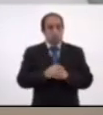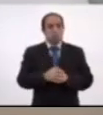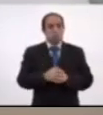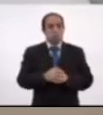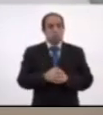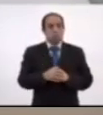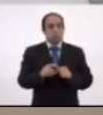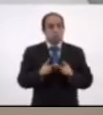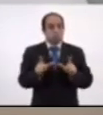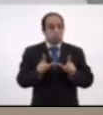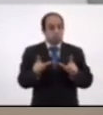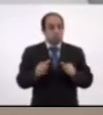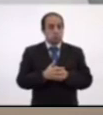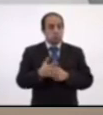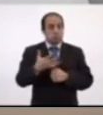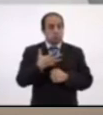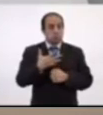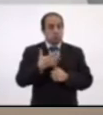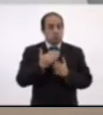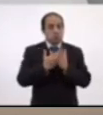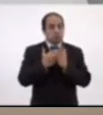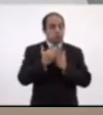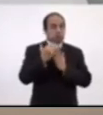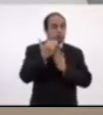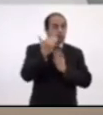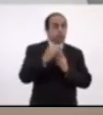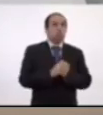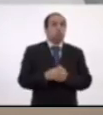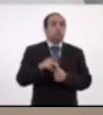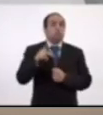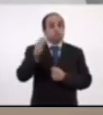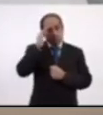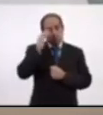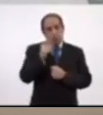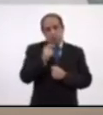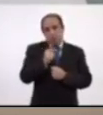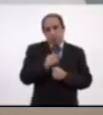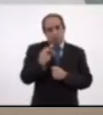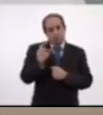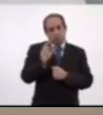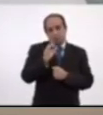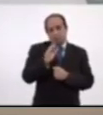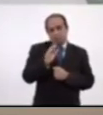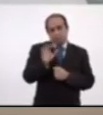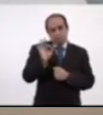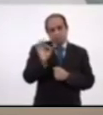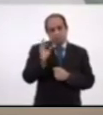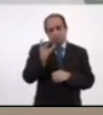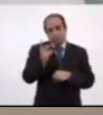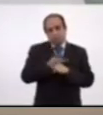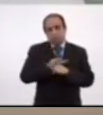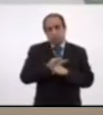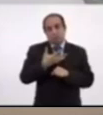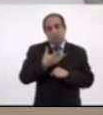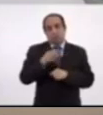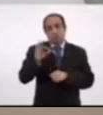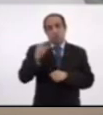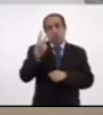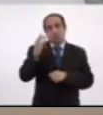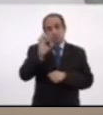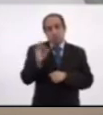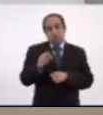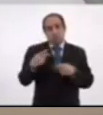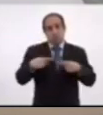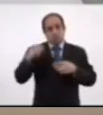de que hubiera un aumento, aunque consideramos que es poco probable por la razón de que ya 42%